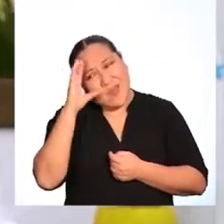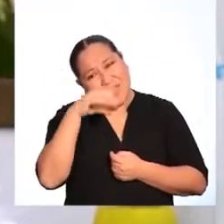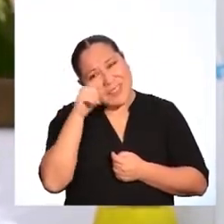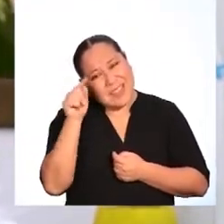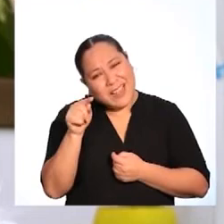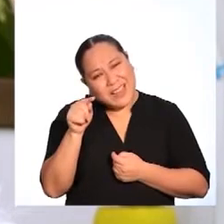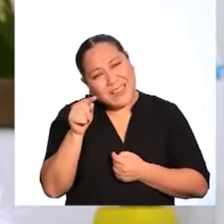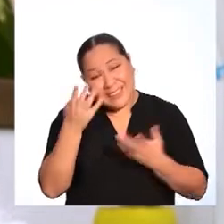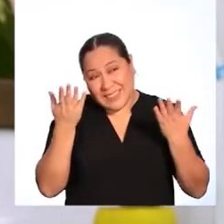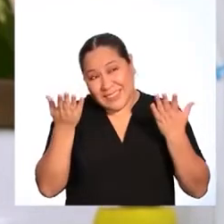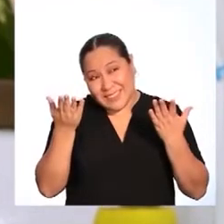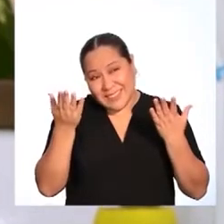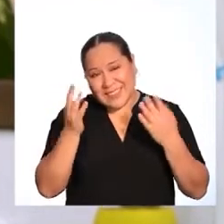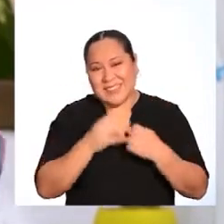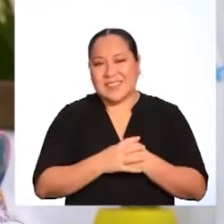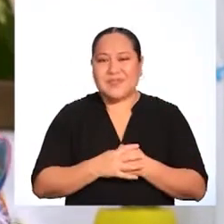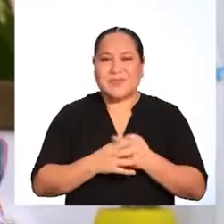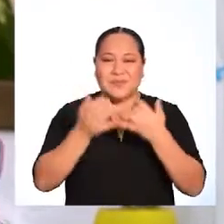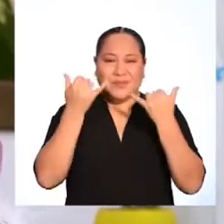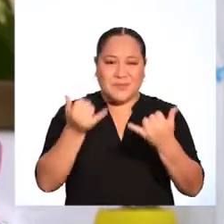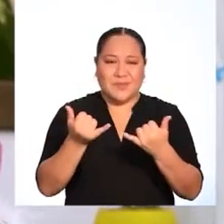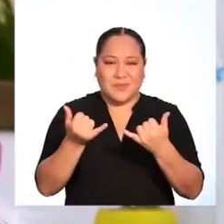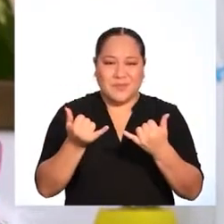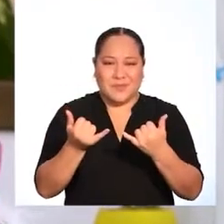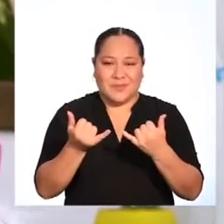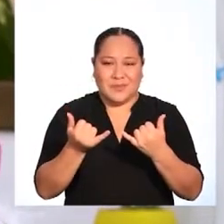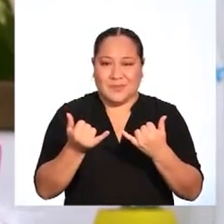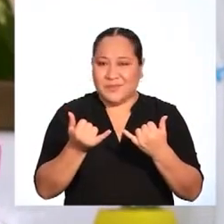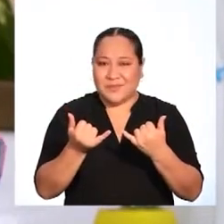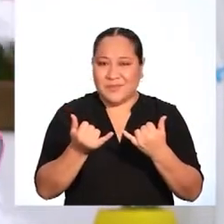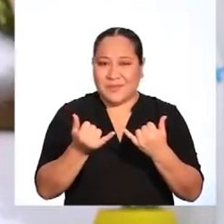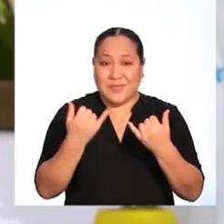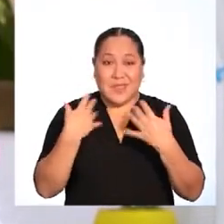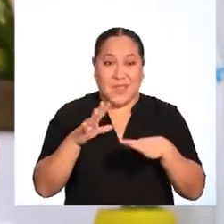conseguirás y ahora